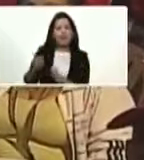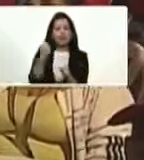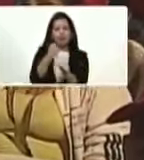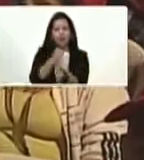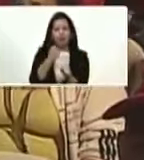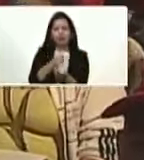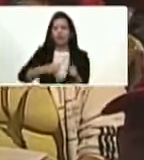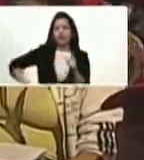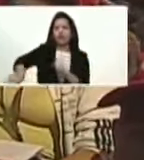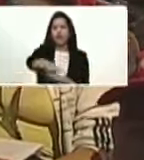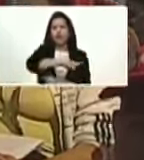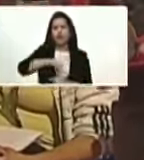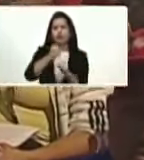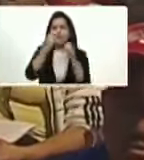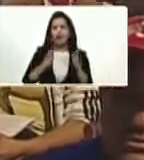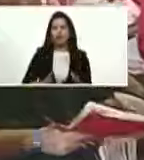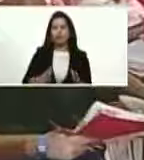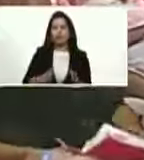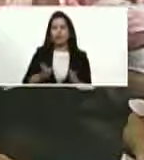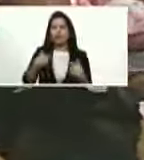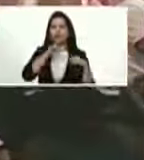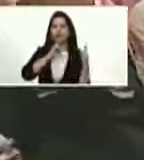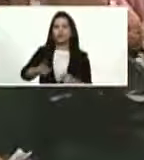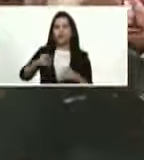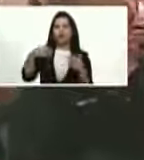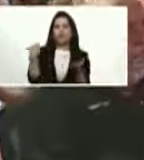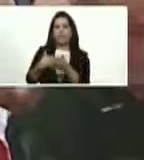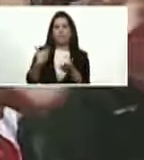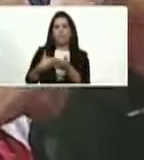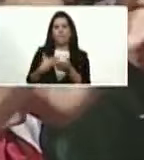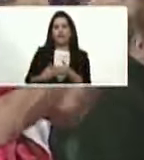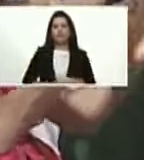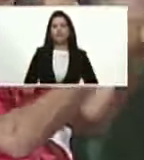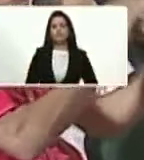fuerza y resultados concretos.